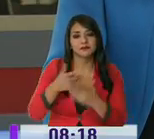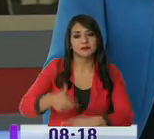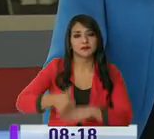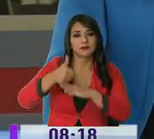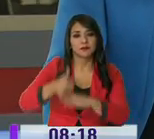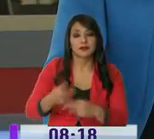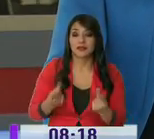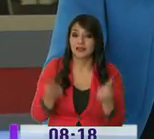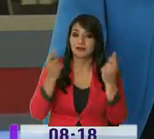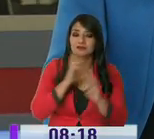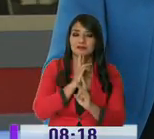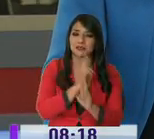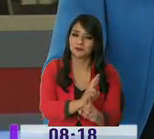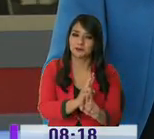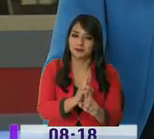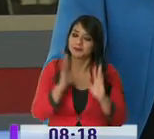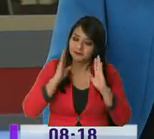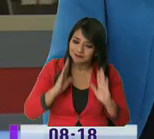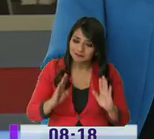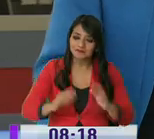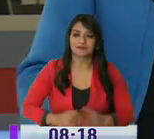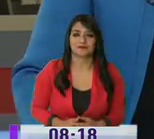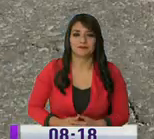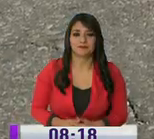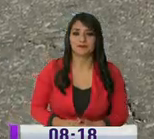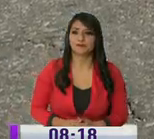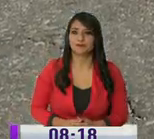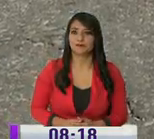la pronta respuesta a su solicitud.